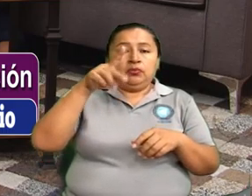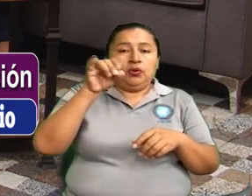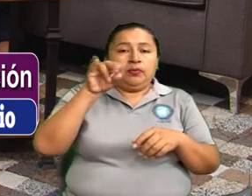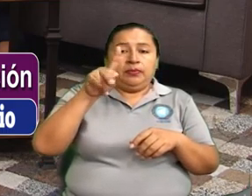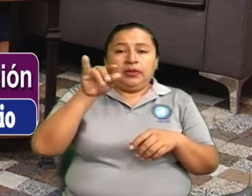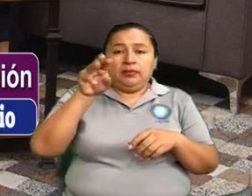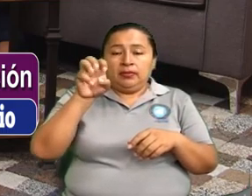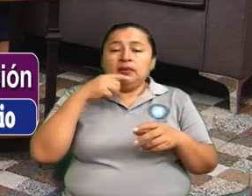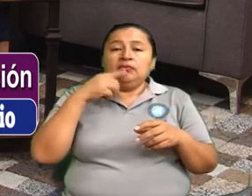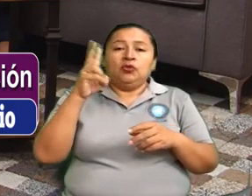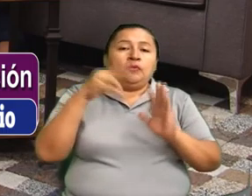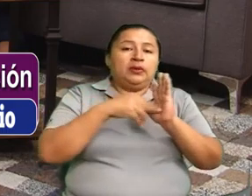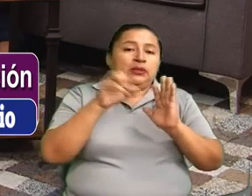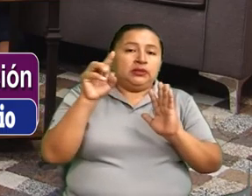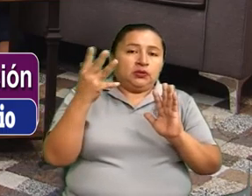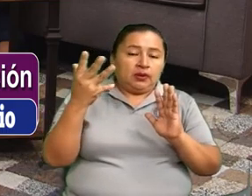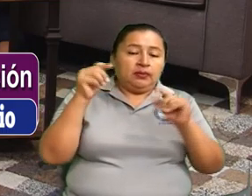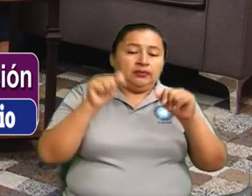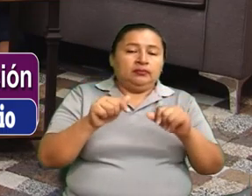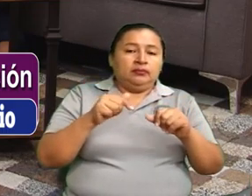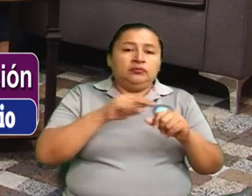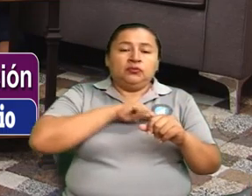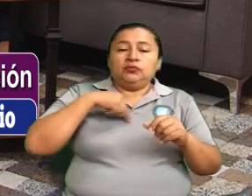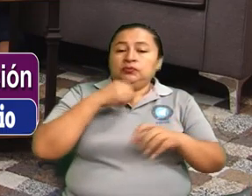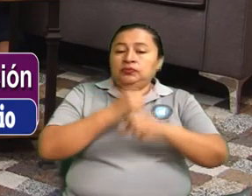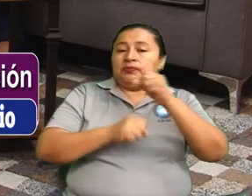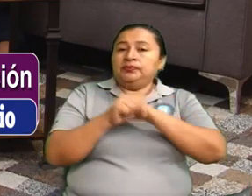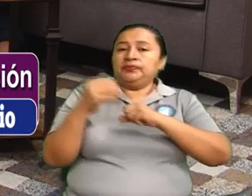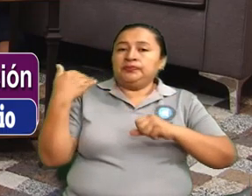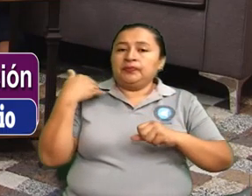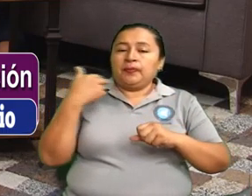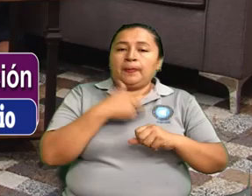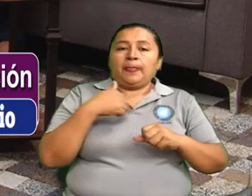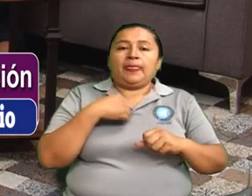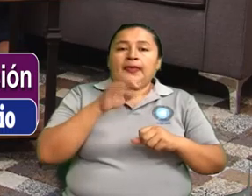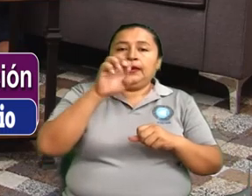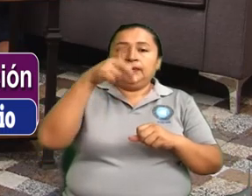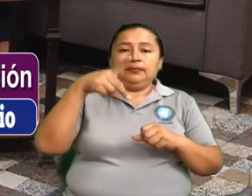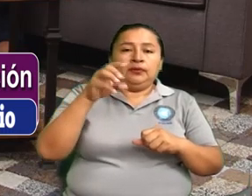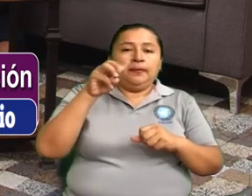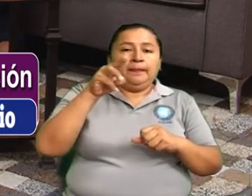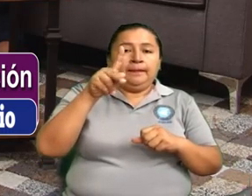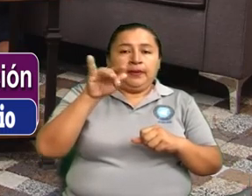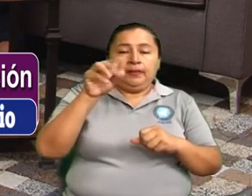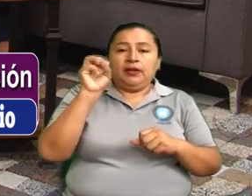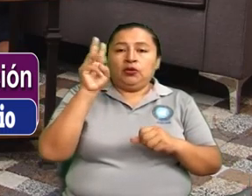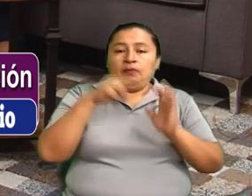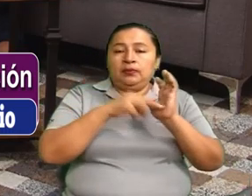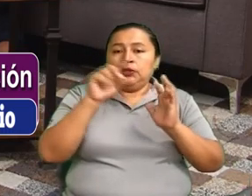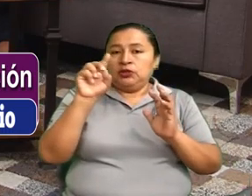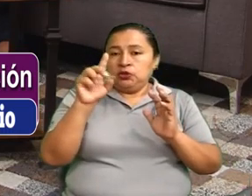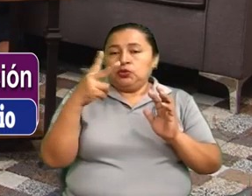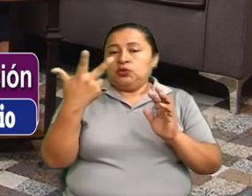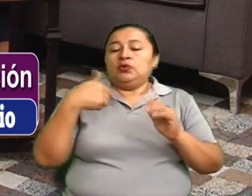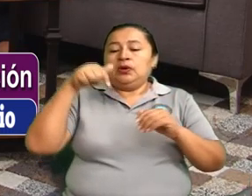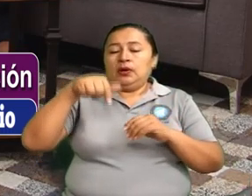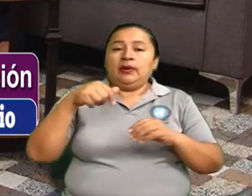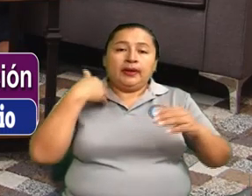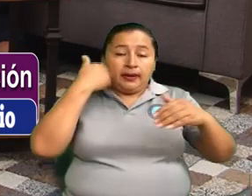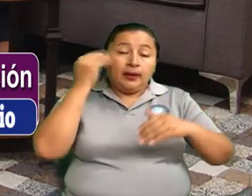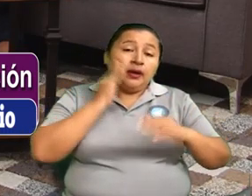edición 2019, ¿verdad? Nosotros el año pasado hacíamos Expo Pymes 2018, tenemos Expo Pymes 2019 para agosto,